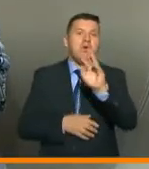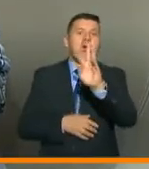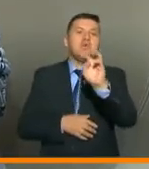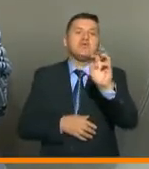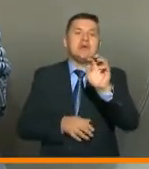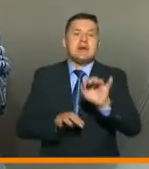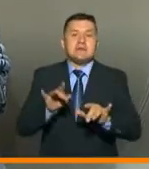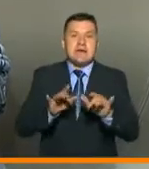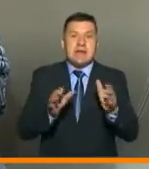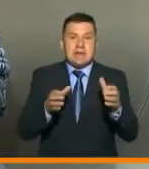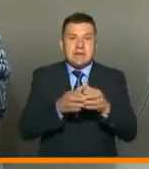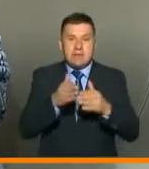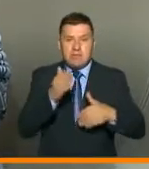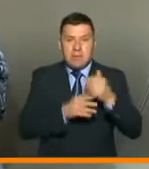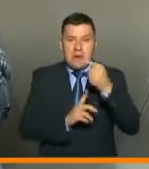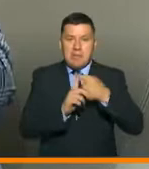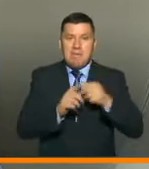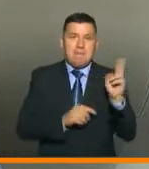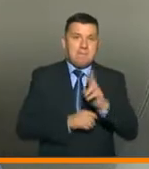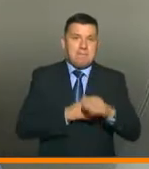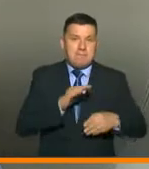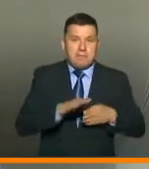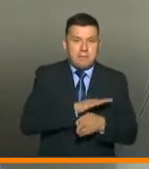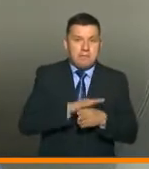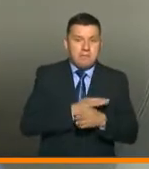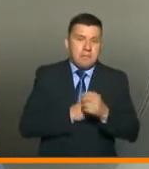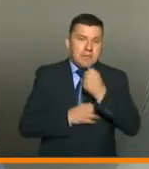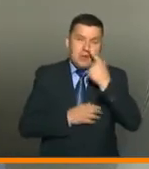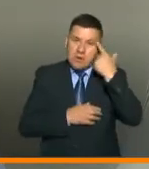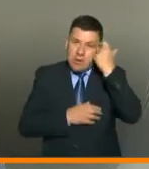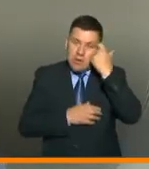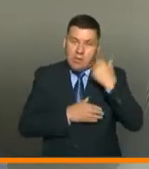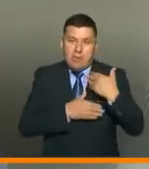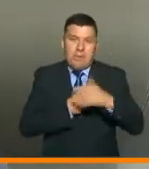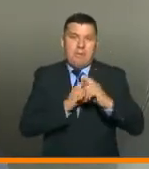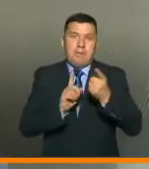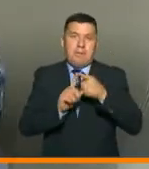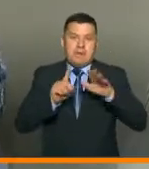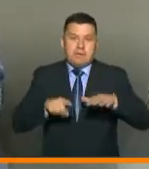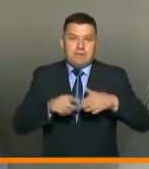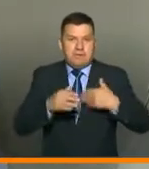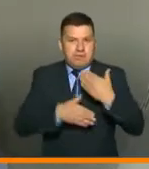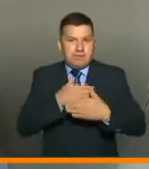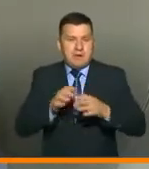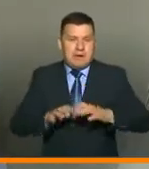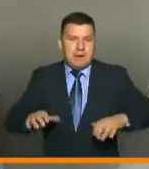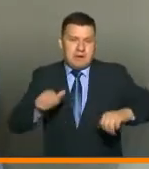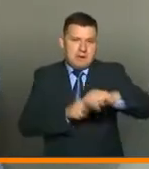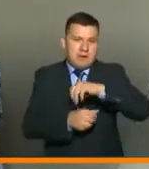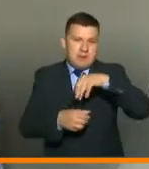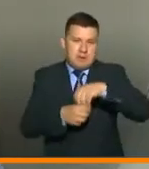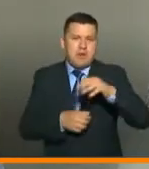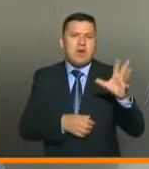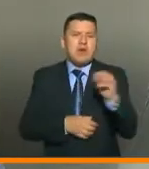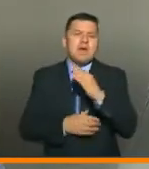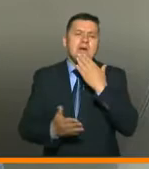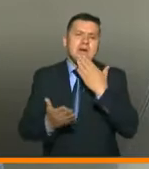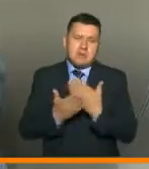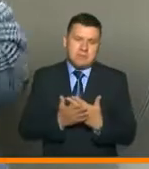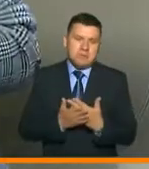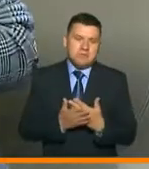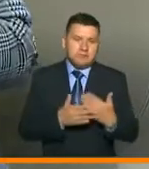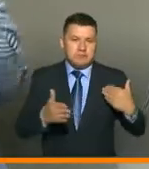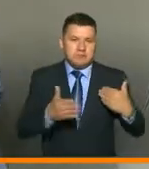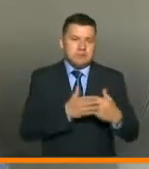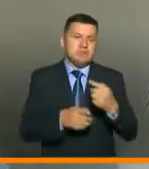88 secretarías arrancando el mes de marzo, y ese es el desafío de lograr en este primer trimestre la activación del sistema. A todos gracias, y